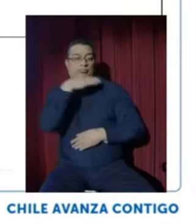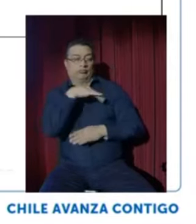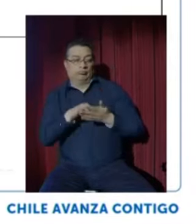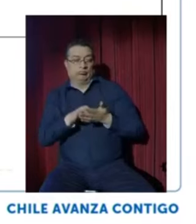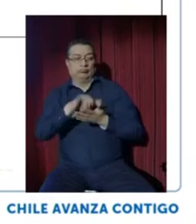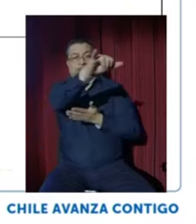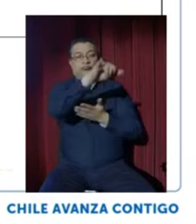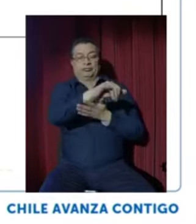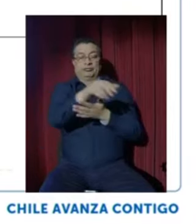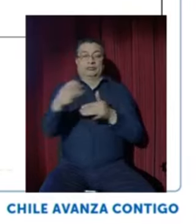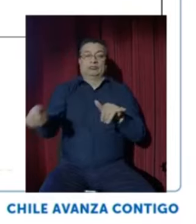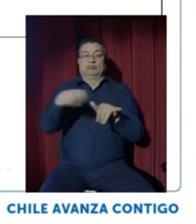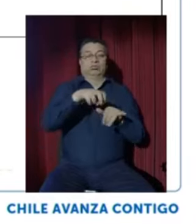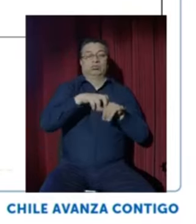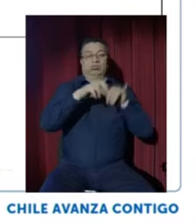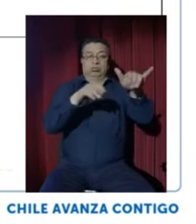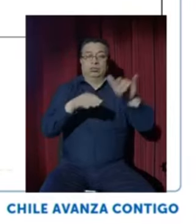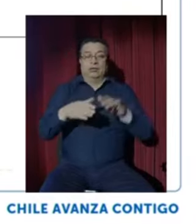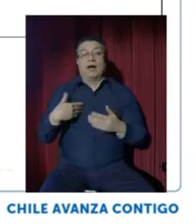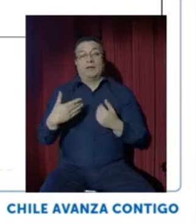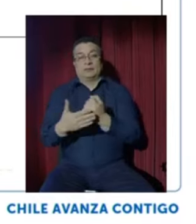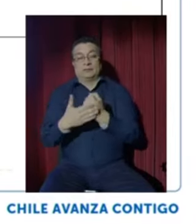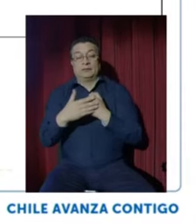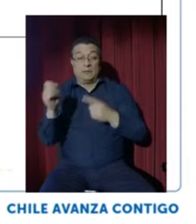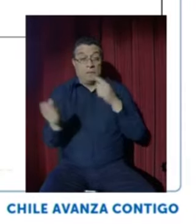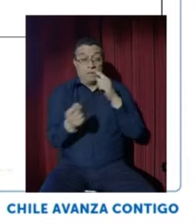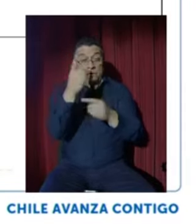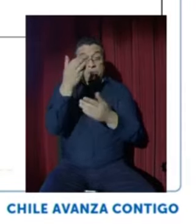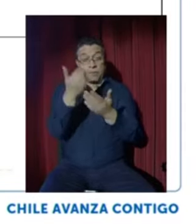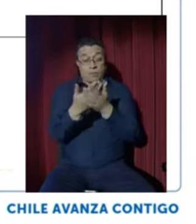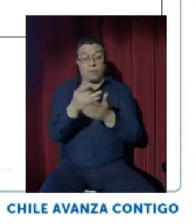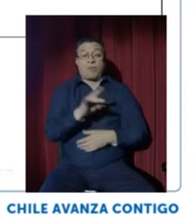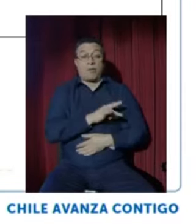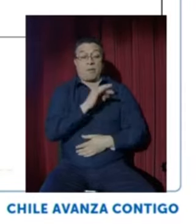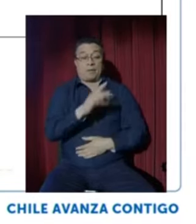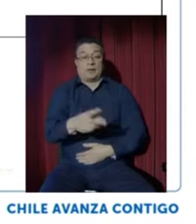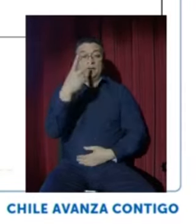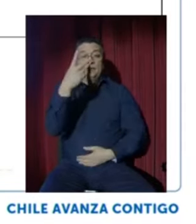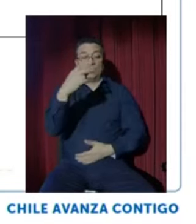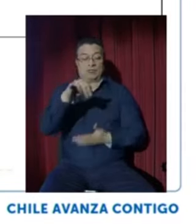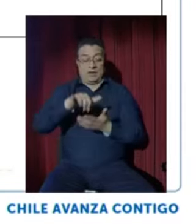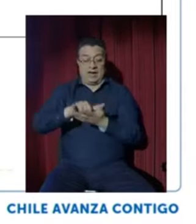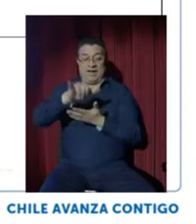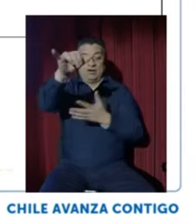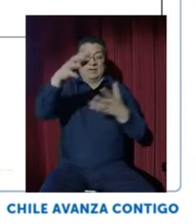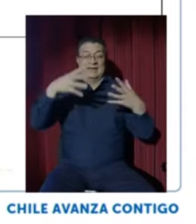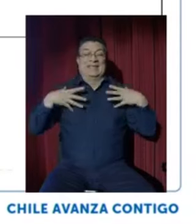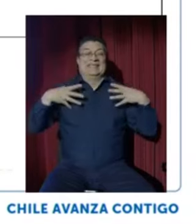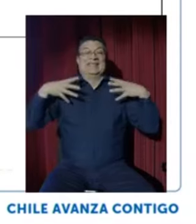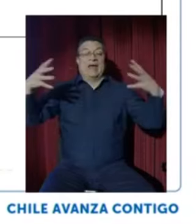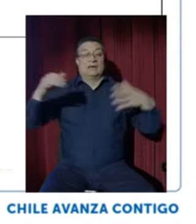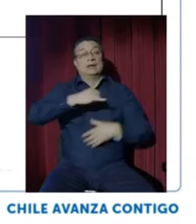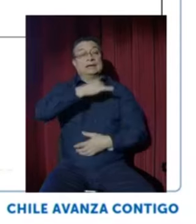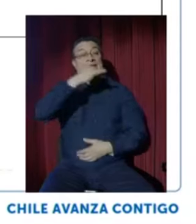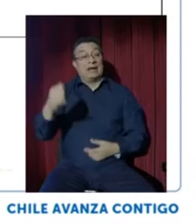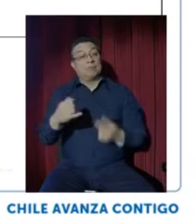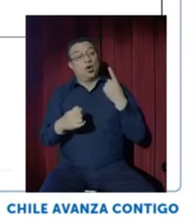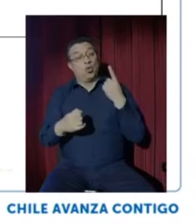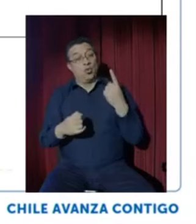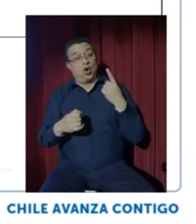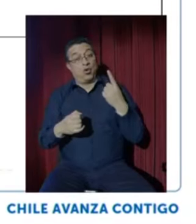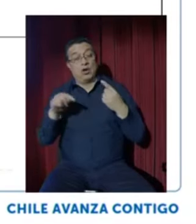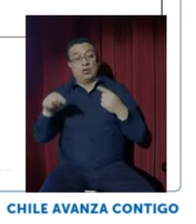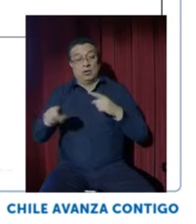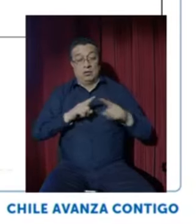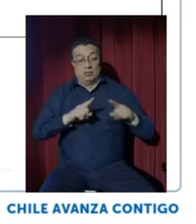aeronaves y por primera vez chile el país tuvo dos aviones tanqueros grandes siempre había tenido uno y gracias a la